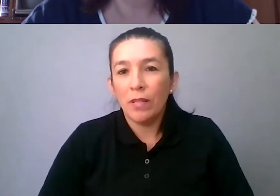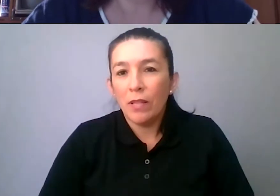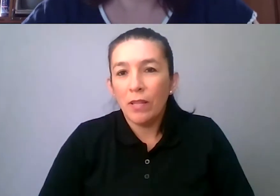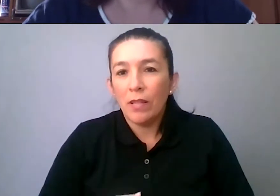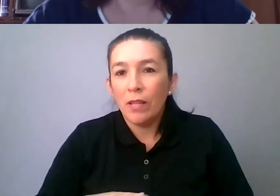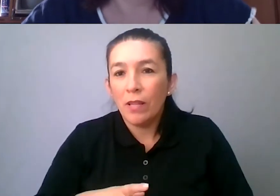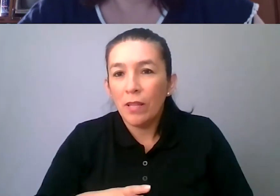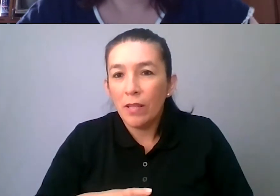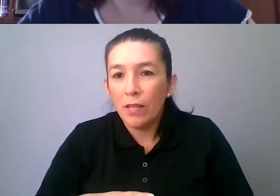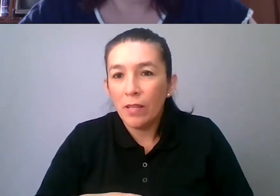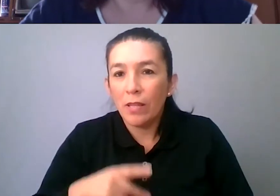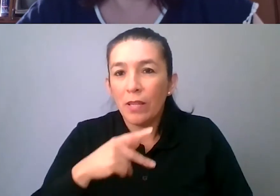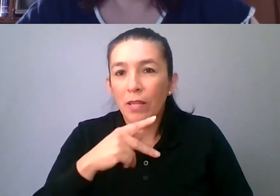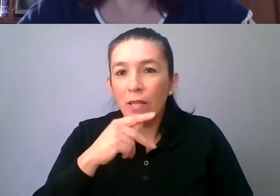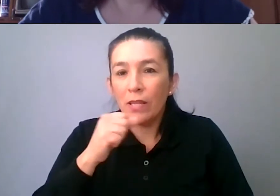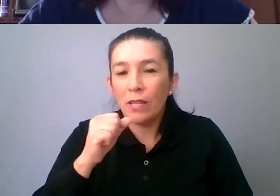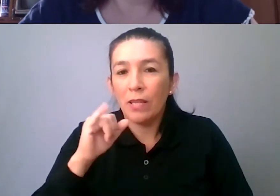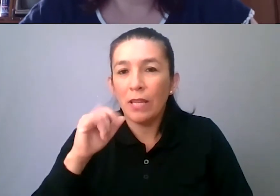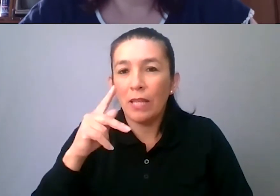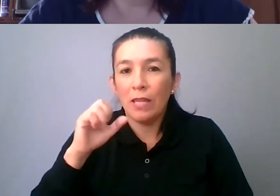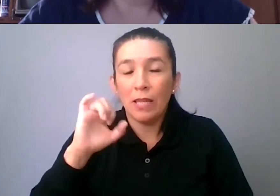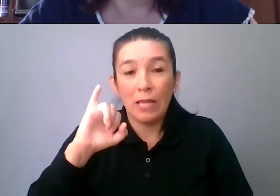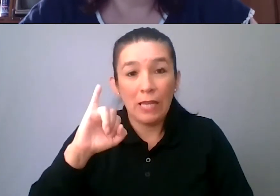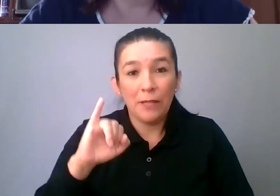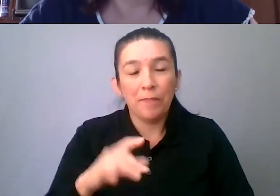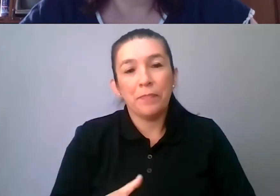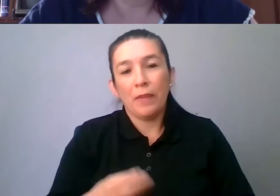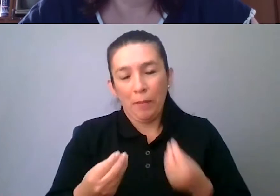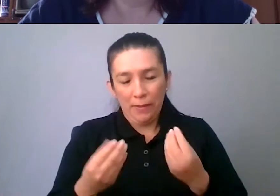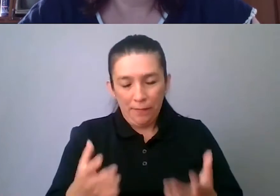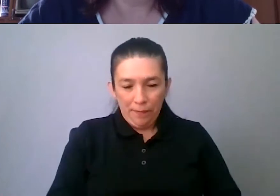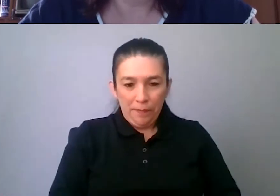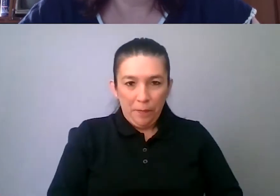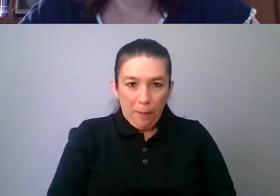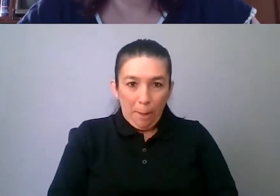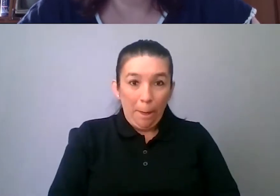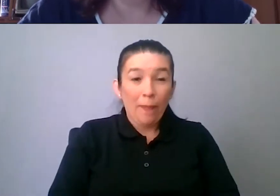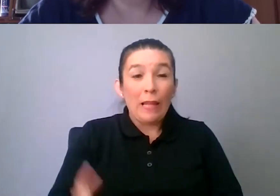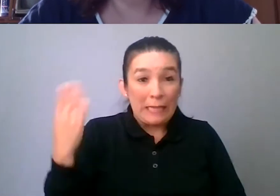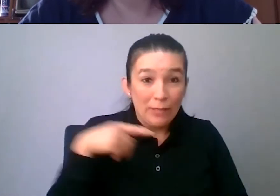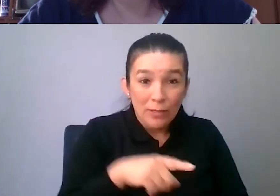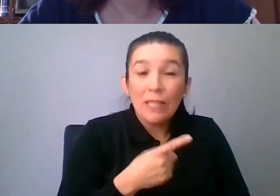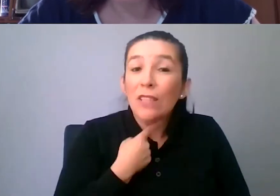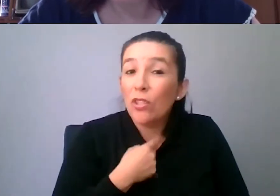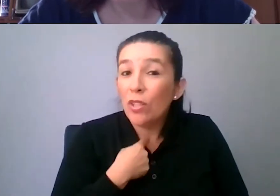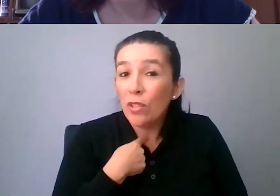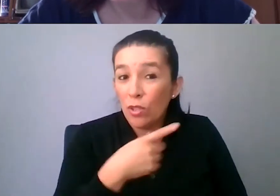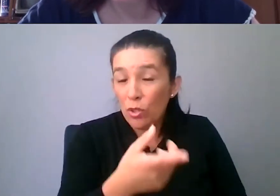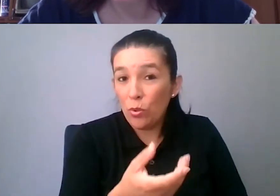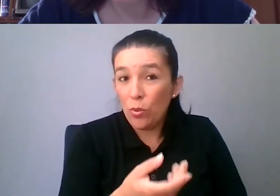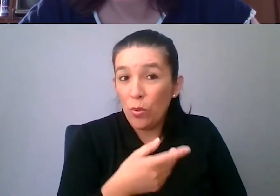figura. Claro, lo que pasa es que Lo interesante de lo que estaba